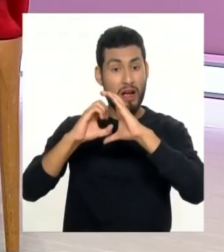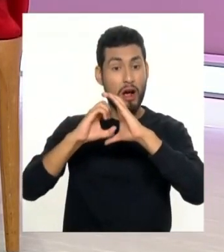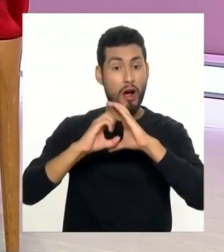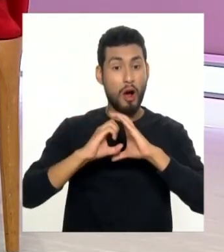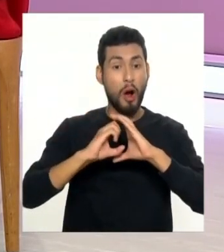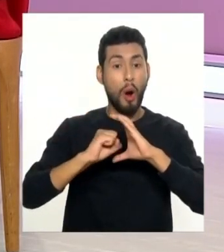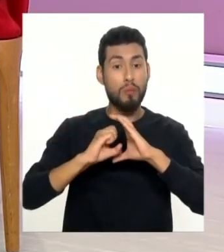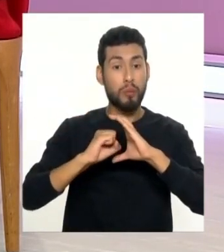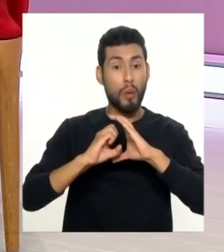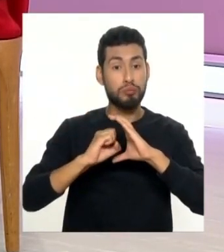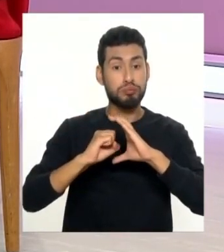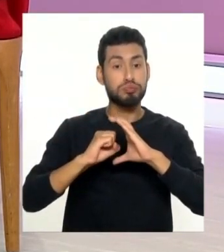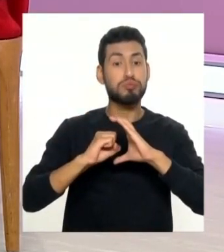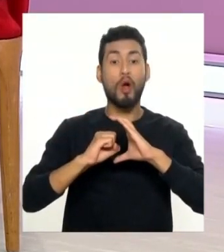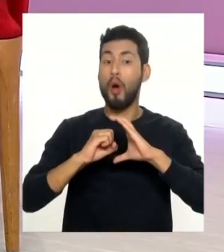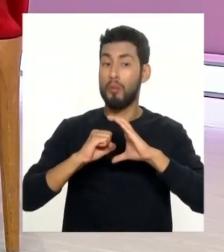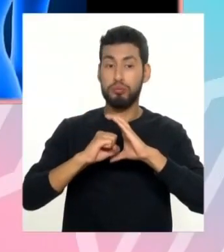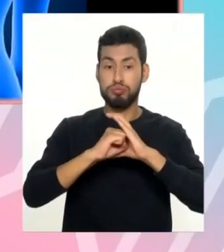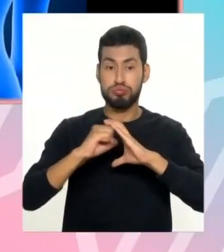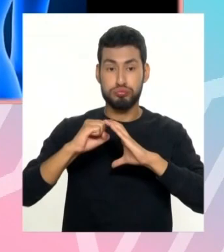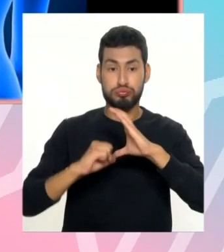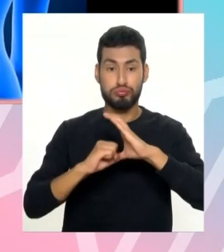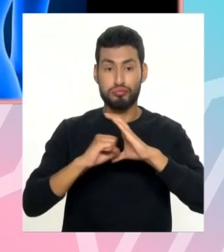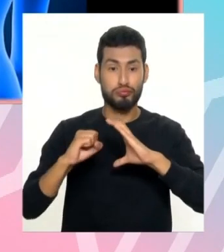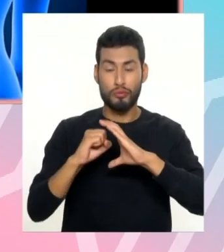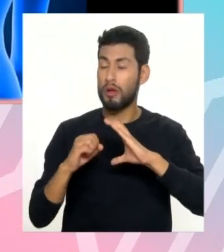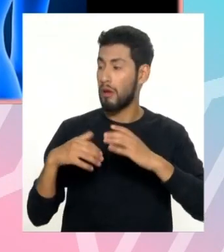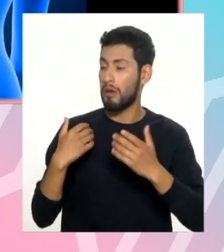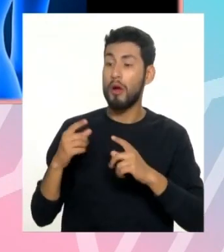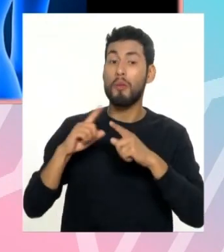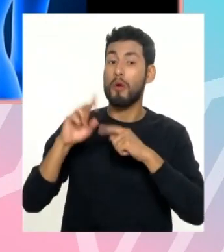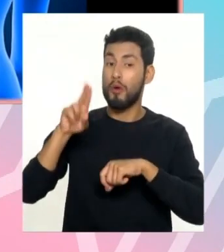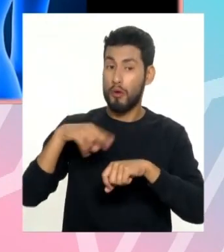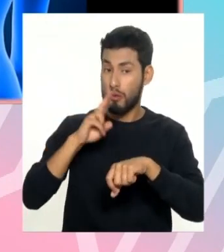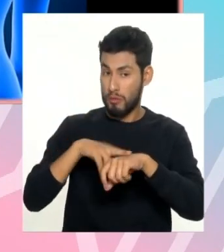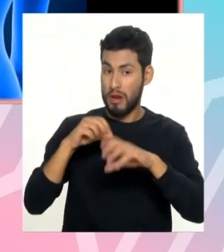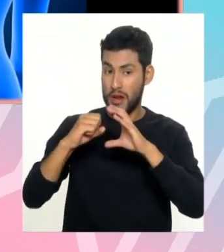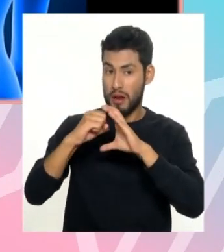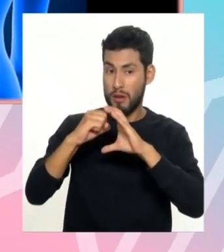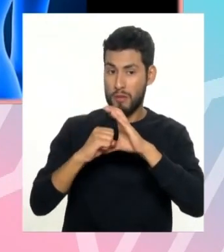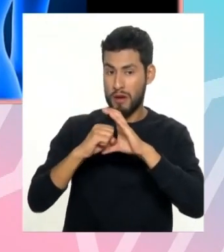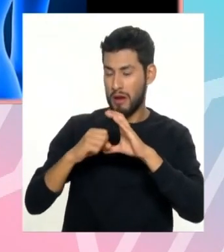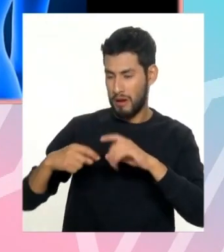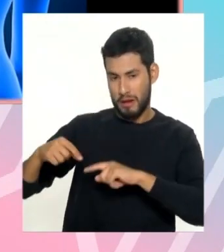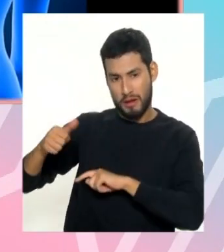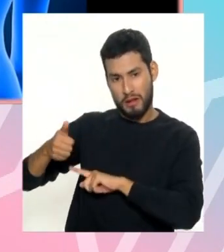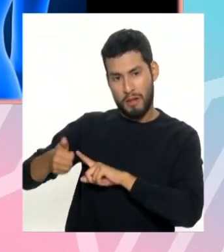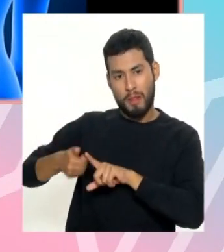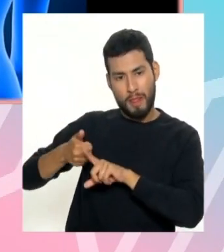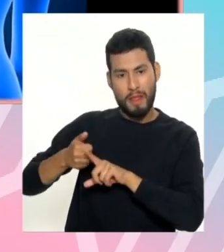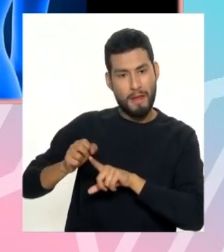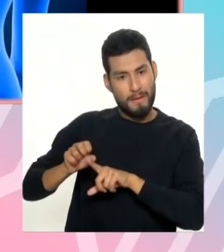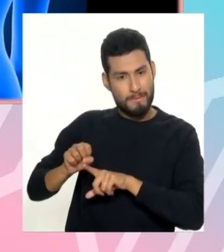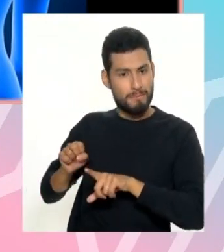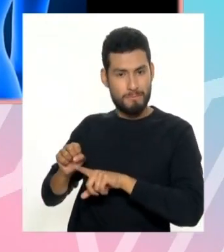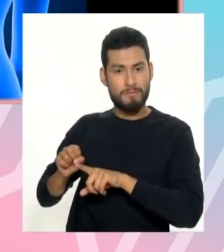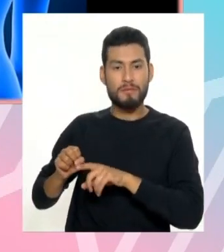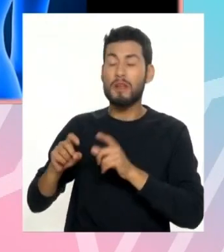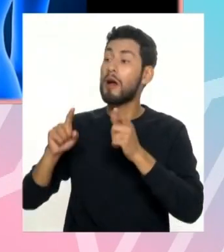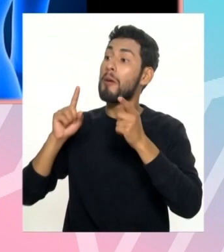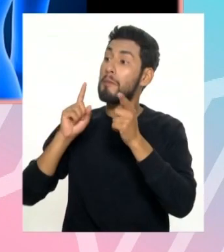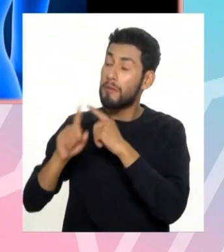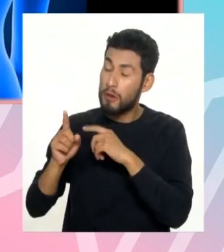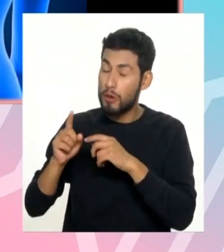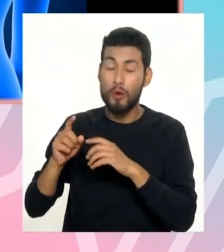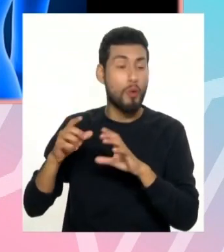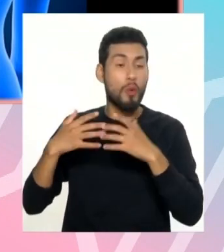puede desplazar en cualquier sentido. En cualquier sentido. Aunque lo más frecuente es para atrás. Sí, es más frecuente hacia atrás, pero en